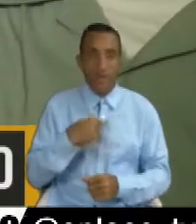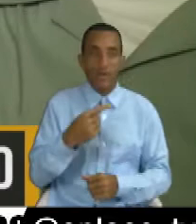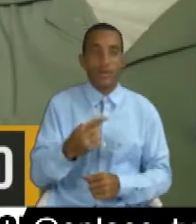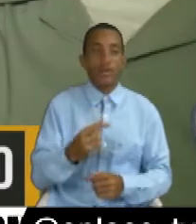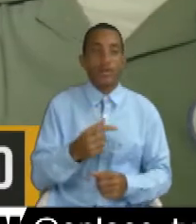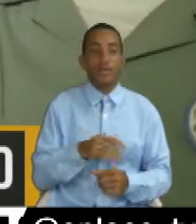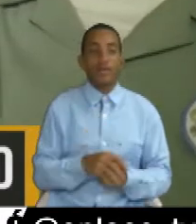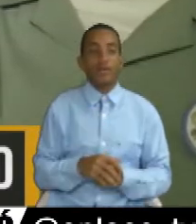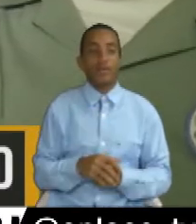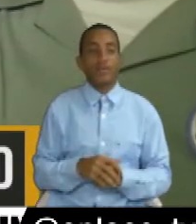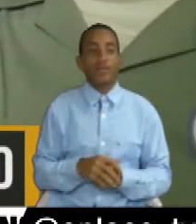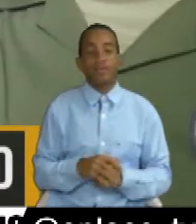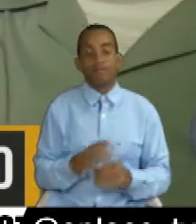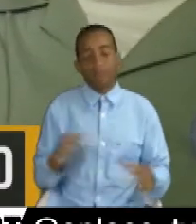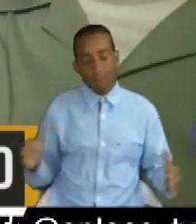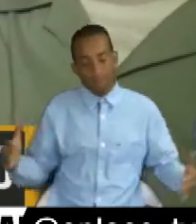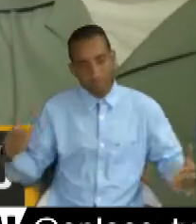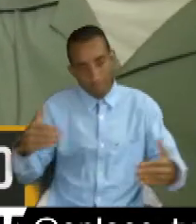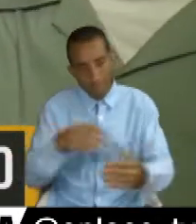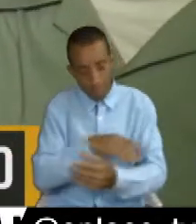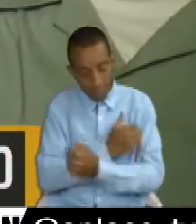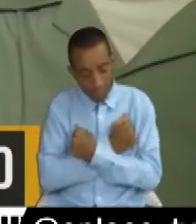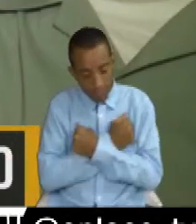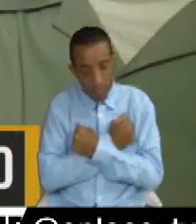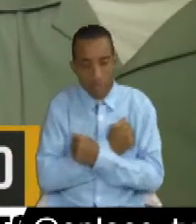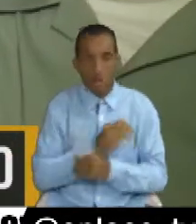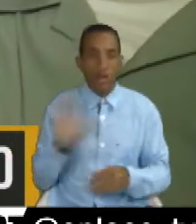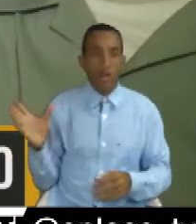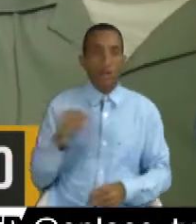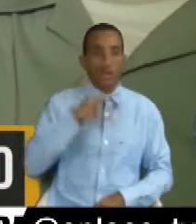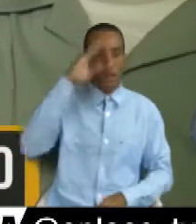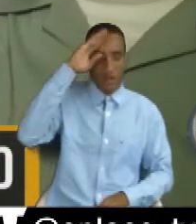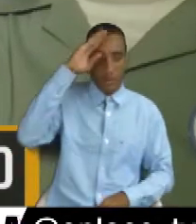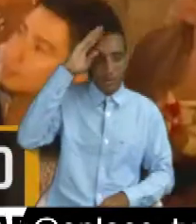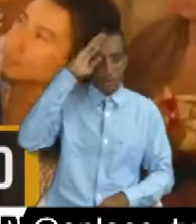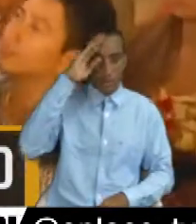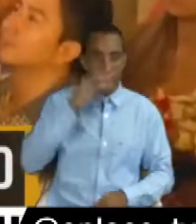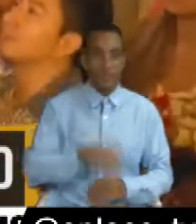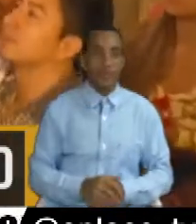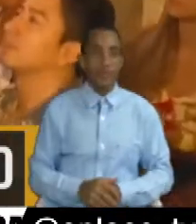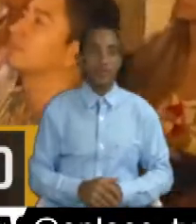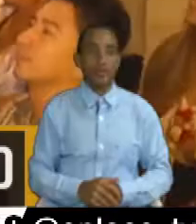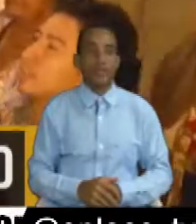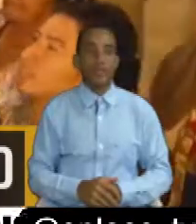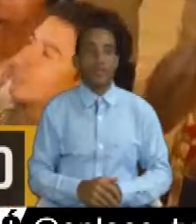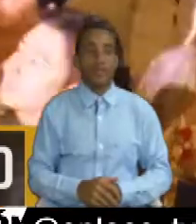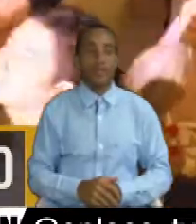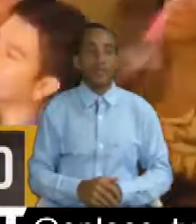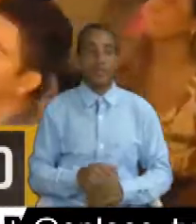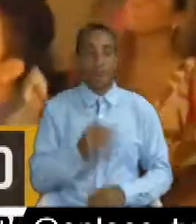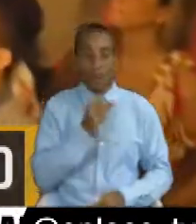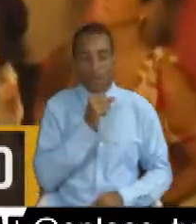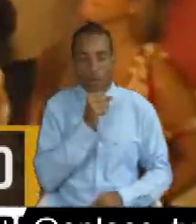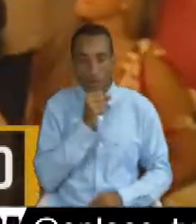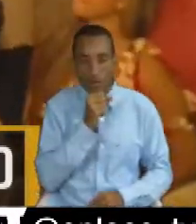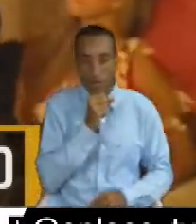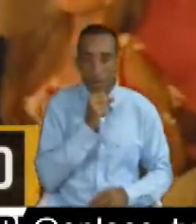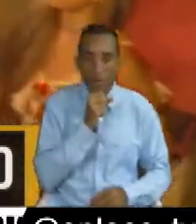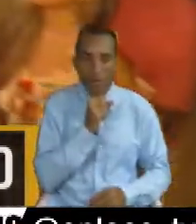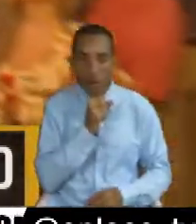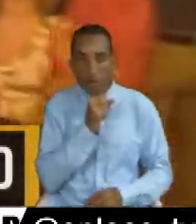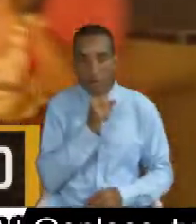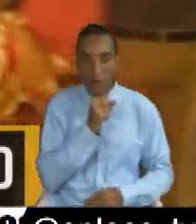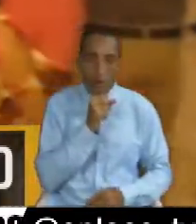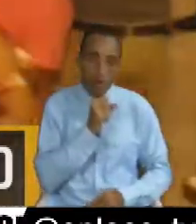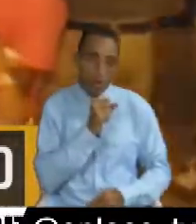abrazo a todos nuestros queridos policías de la patria. Un abrazo. El Pulmón de Oro deleitó al público asistente al Salón Cusiana